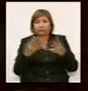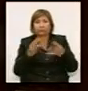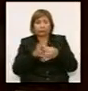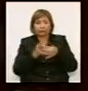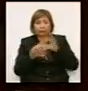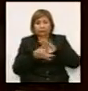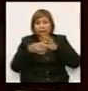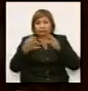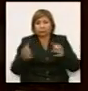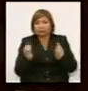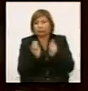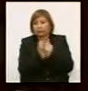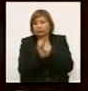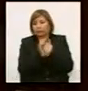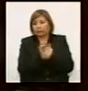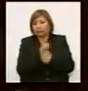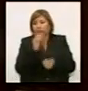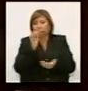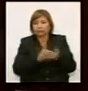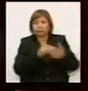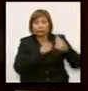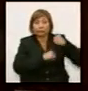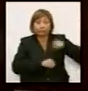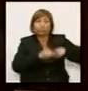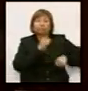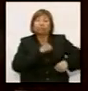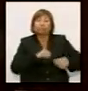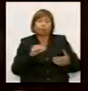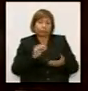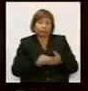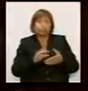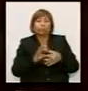cadenas, sufriendo más que el encadenado.